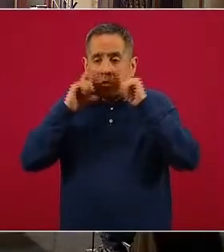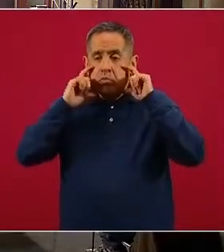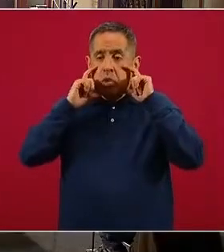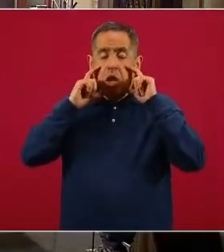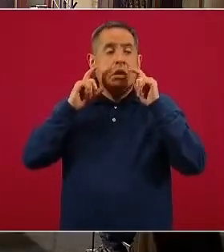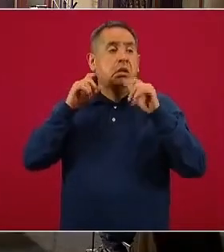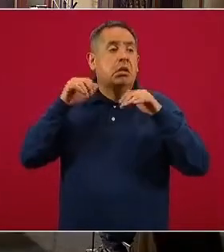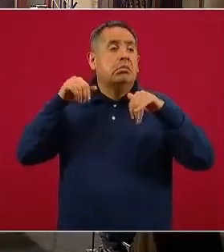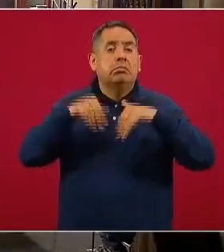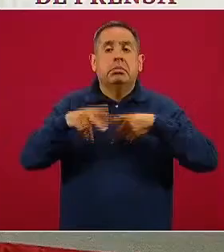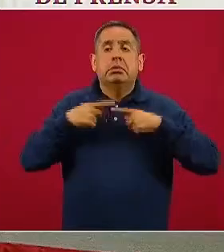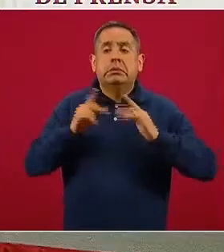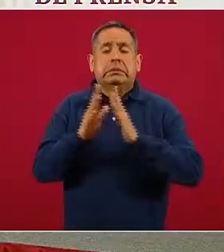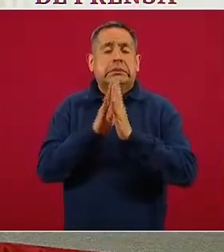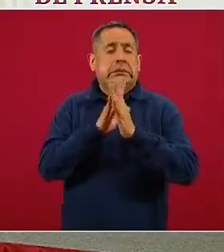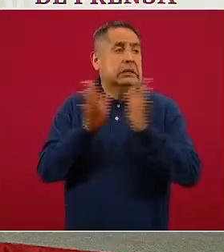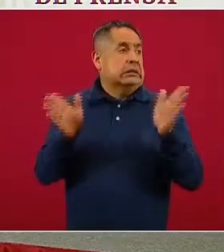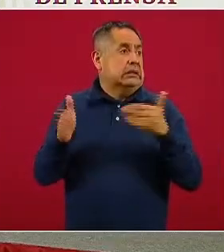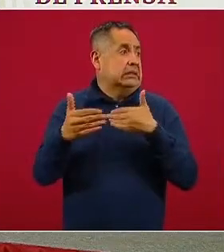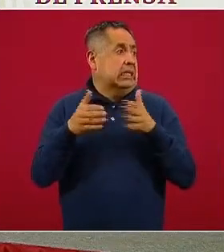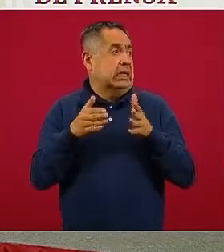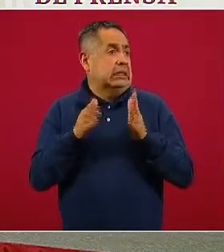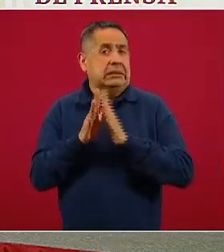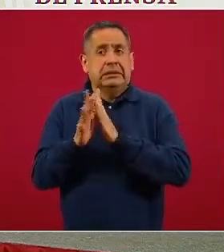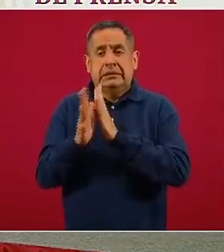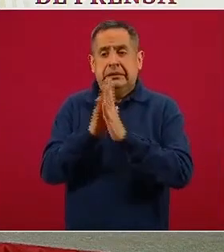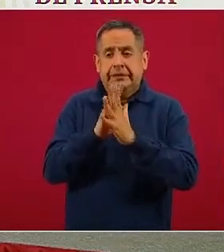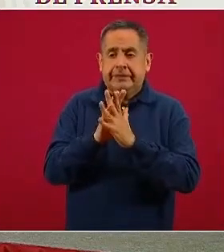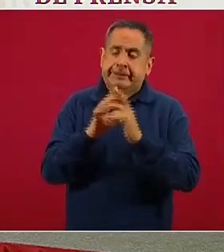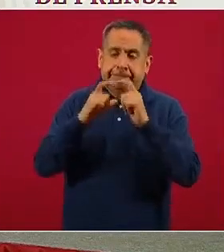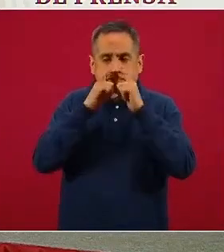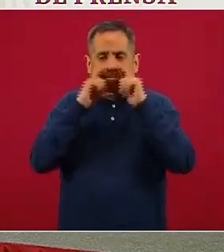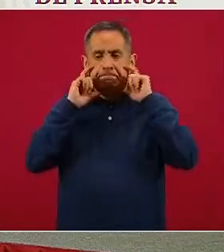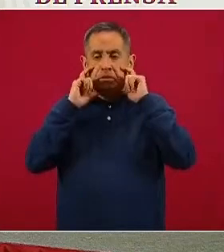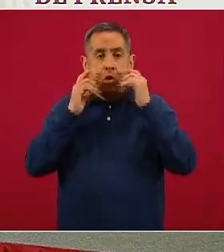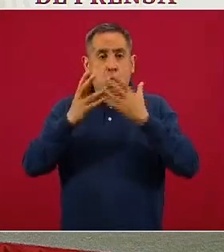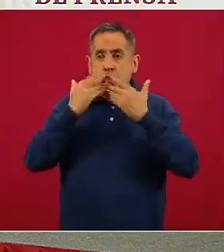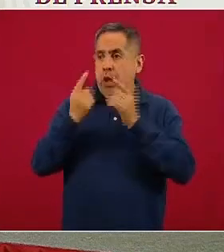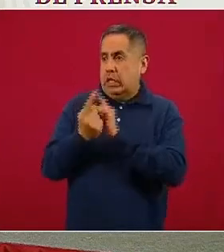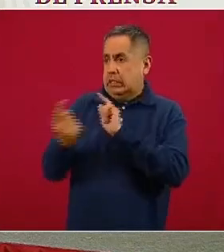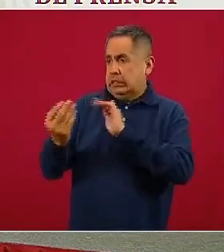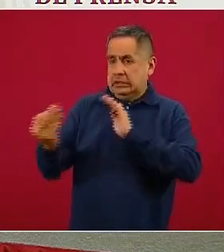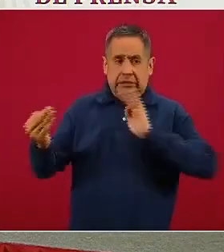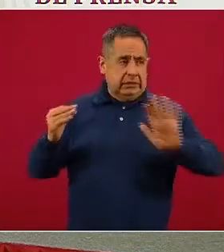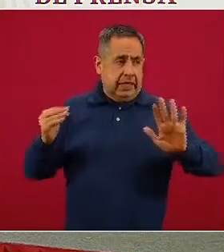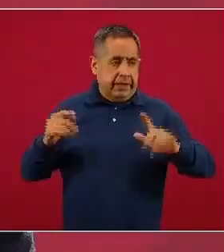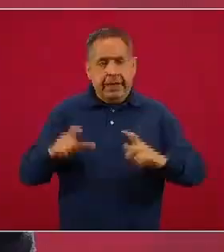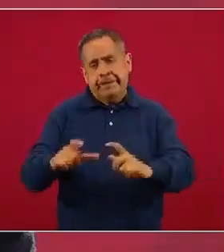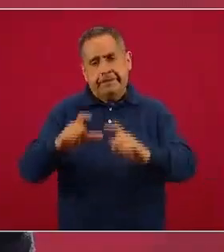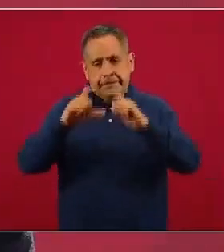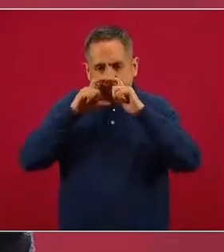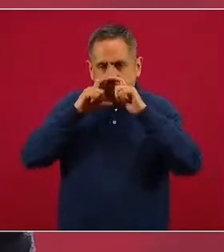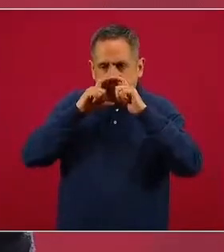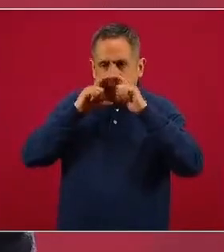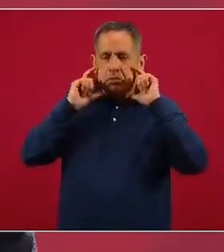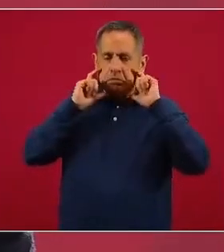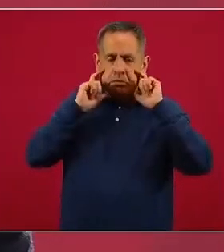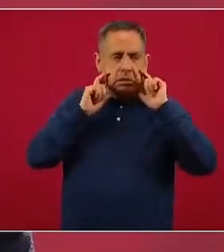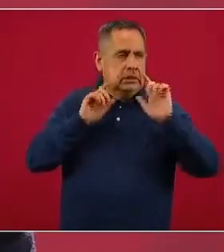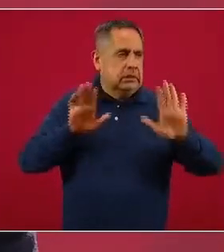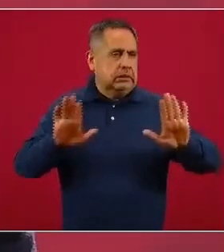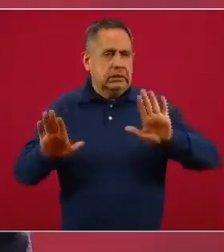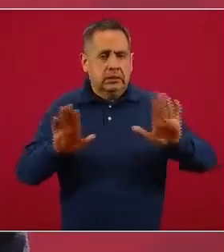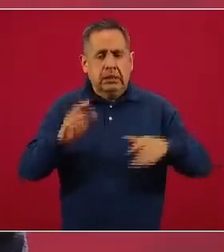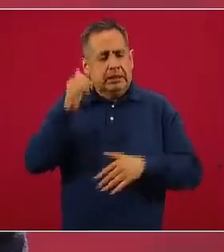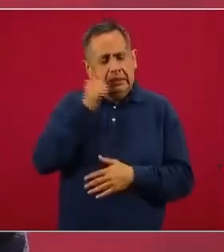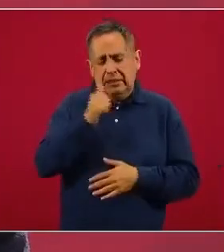espacios públicos cerrados en donde no podamos guardar la sana distancia y preferentemente guardar